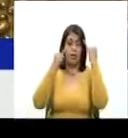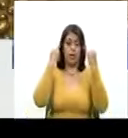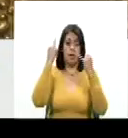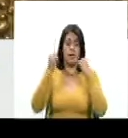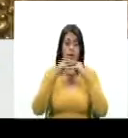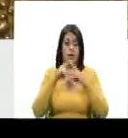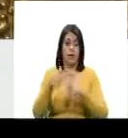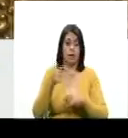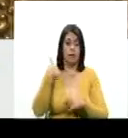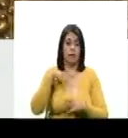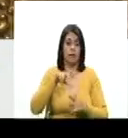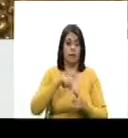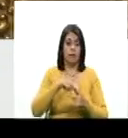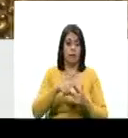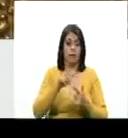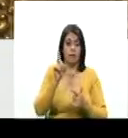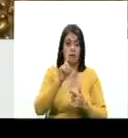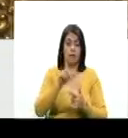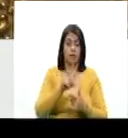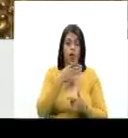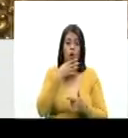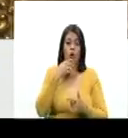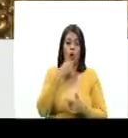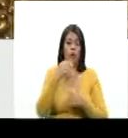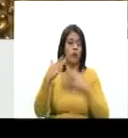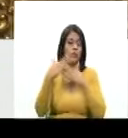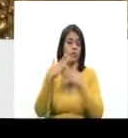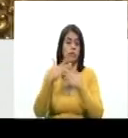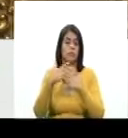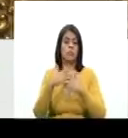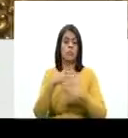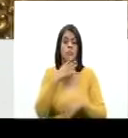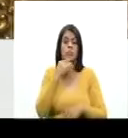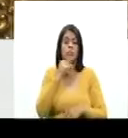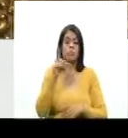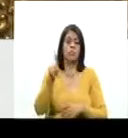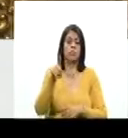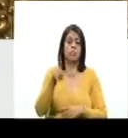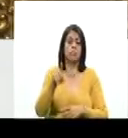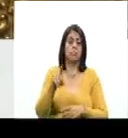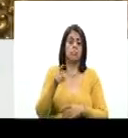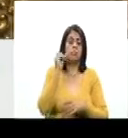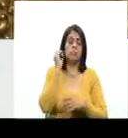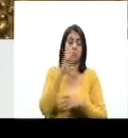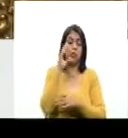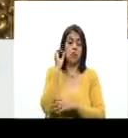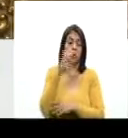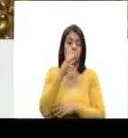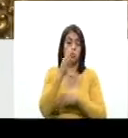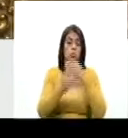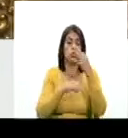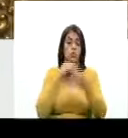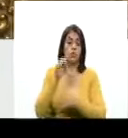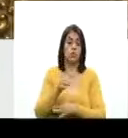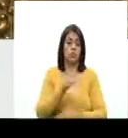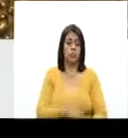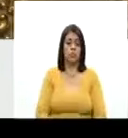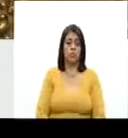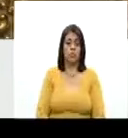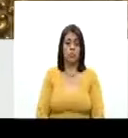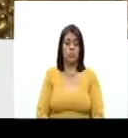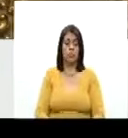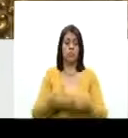estos algoritmos, por eso no se enojen con los jóvenes. Ellos viven en una realidad donde predomina ese discurso. Como decía Goebbels, creen